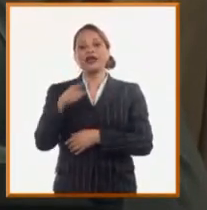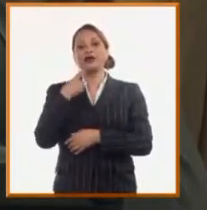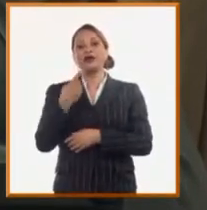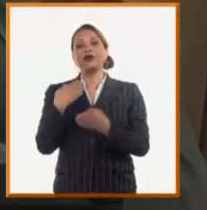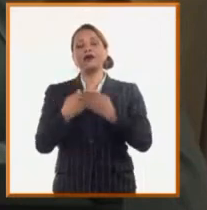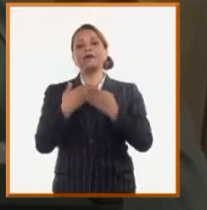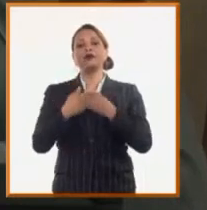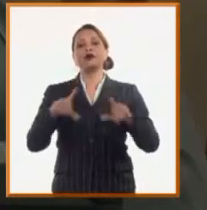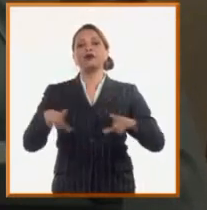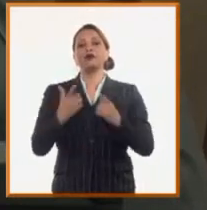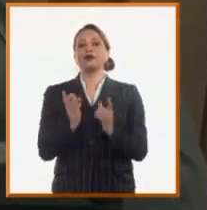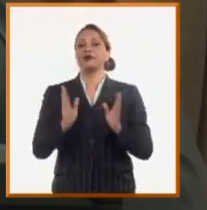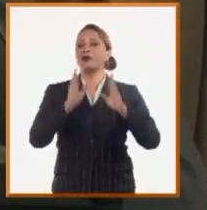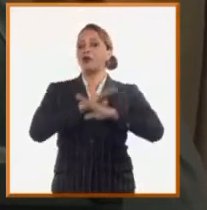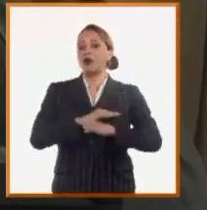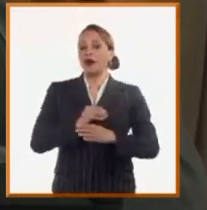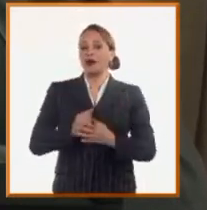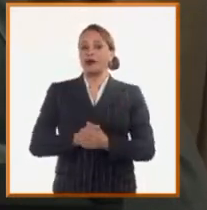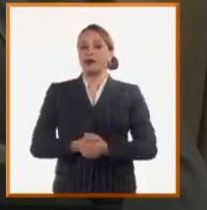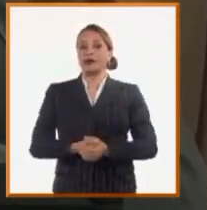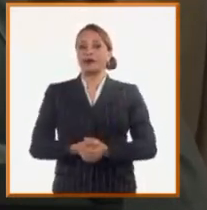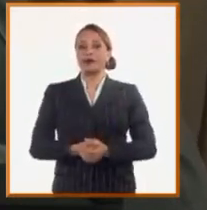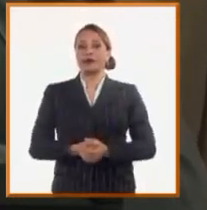cumplió lo que tenía que cumplir.